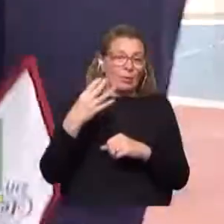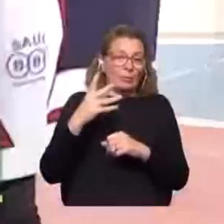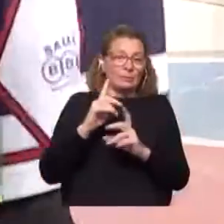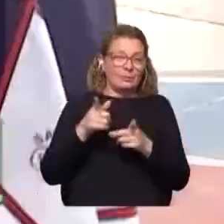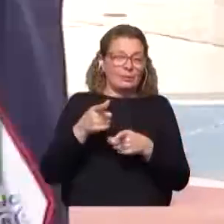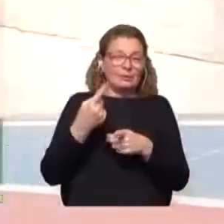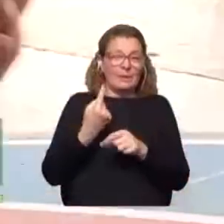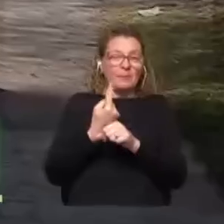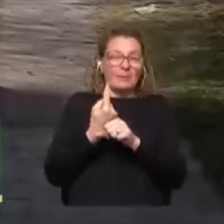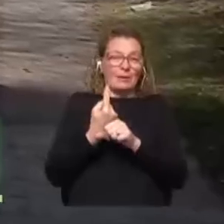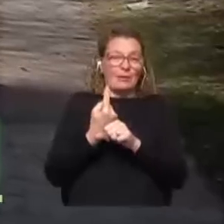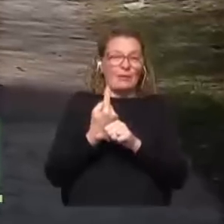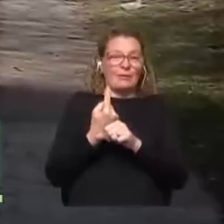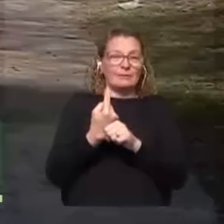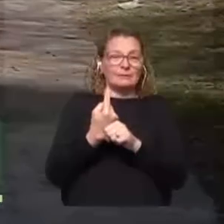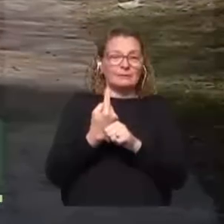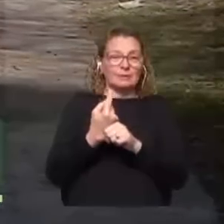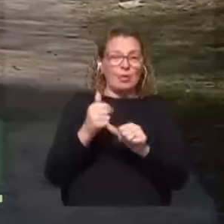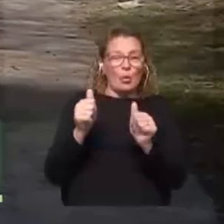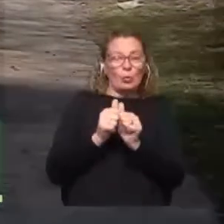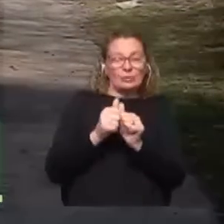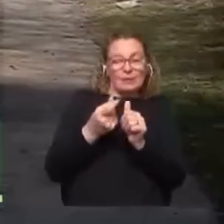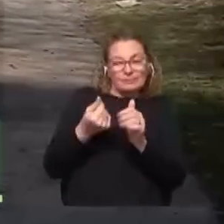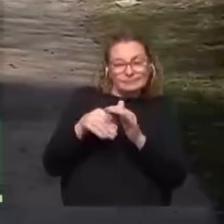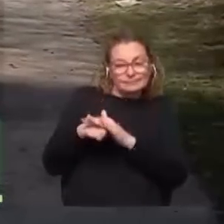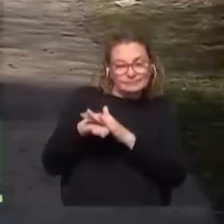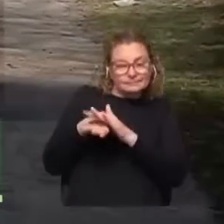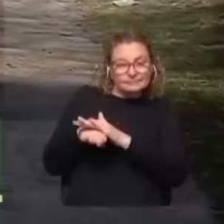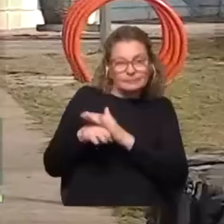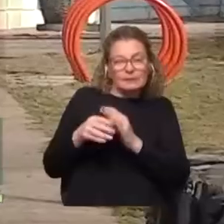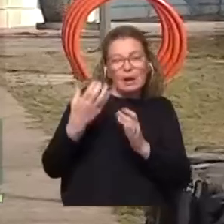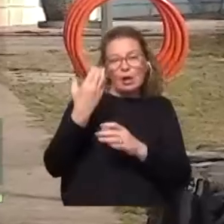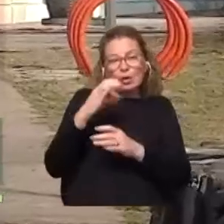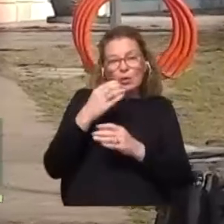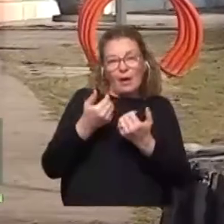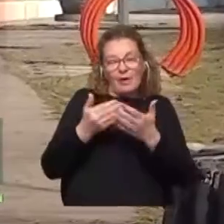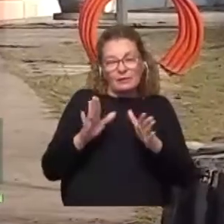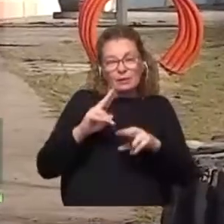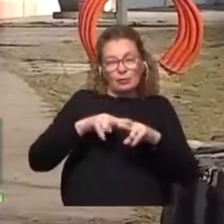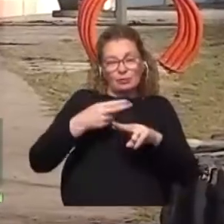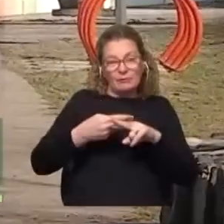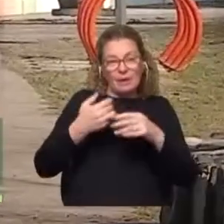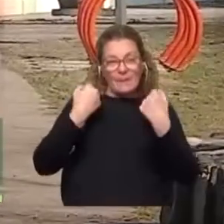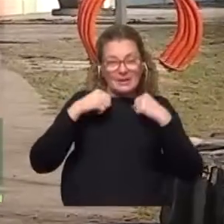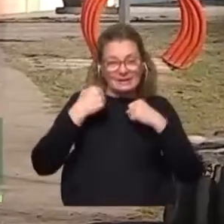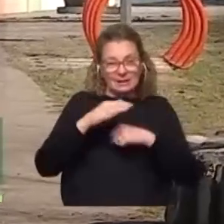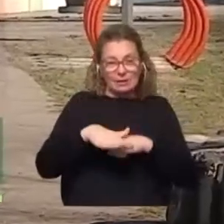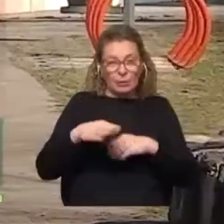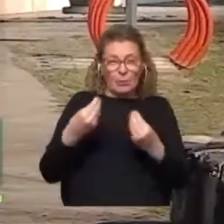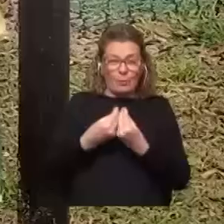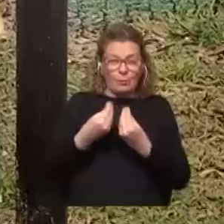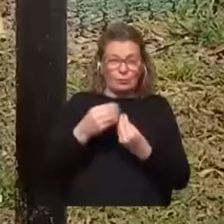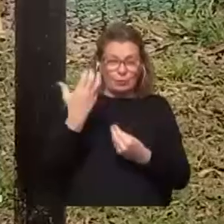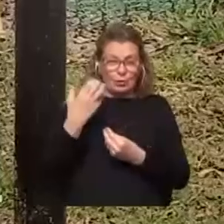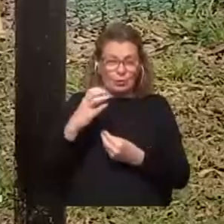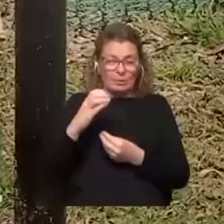y bueno el primer paso es juntar dinero para para dejar el Club en condiciones de abrir y empezar las prácticas los niños muchos clubes